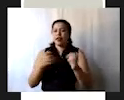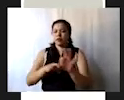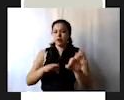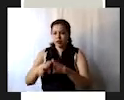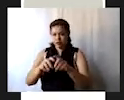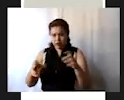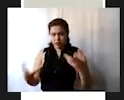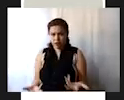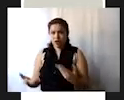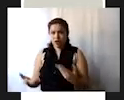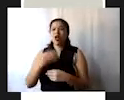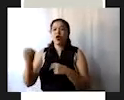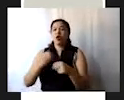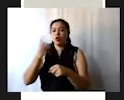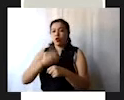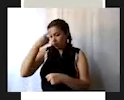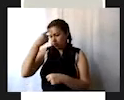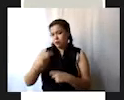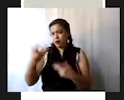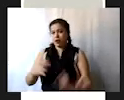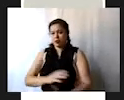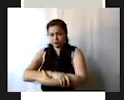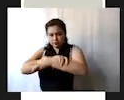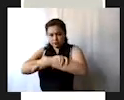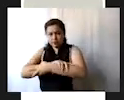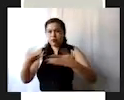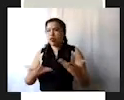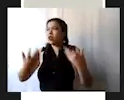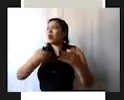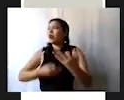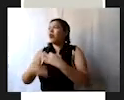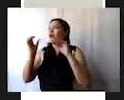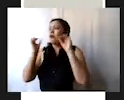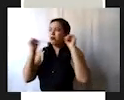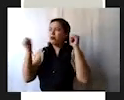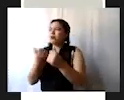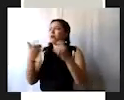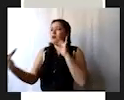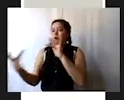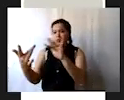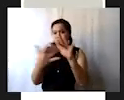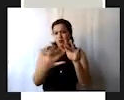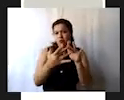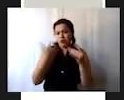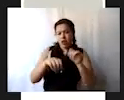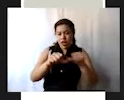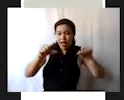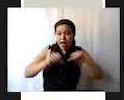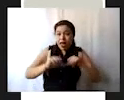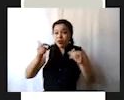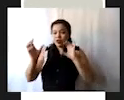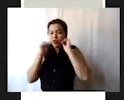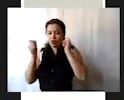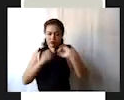una oportunidad también para crear alianzas, para que se conecten las organizaciones con otros sectores y otras organizaciones que